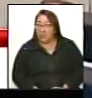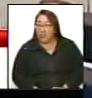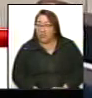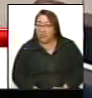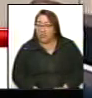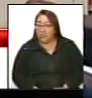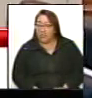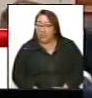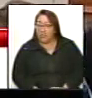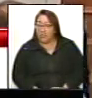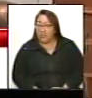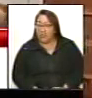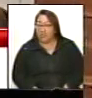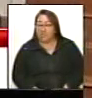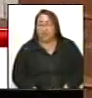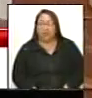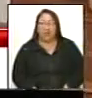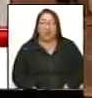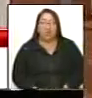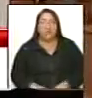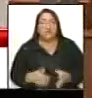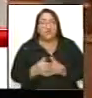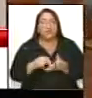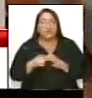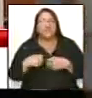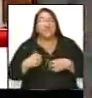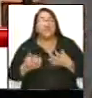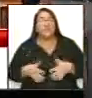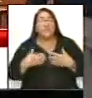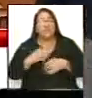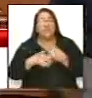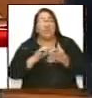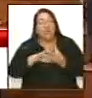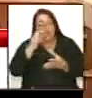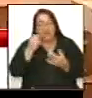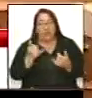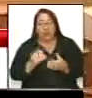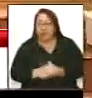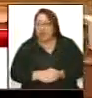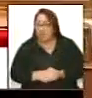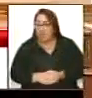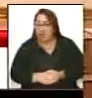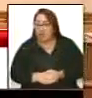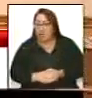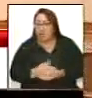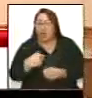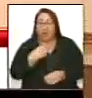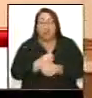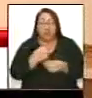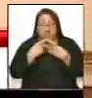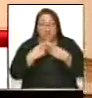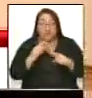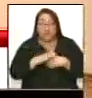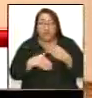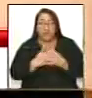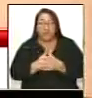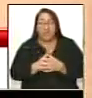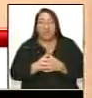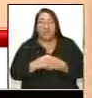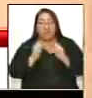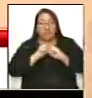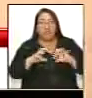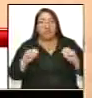Muchas gracias. Creo que todos nos encontramos satisfechos de lo que hemos aprendido hoy día. ¿Cuál es nuestra labor? Difundirlo, replicarlo.